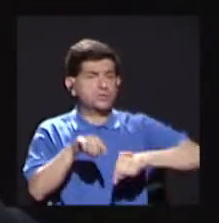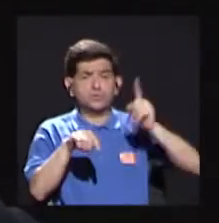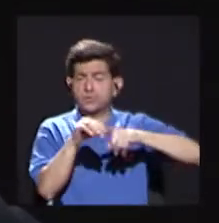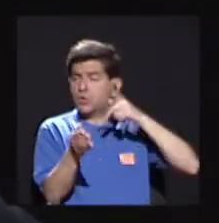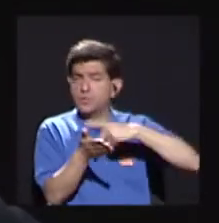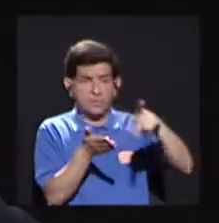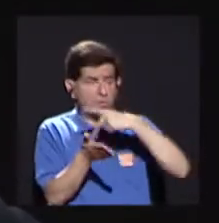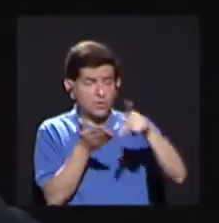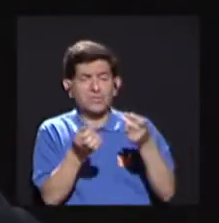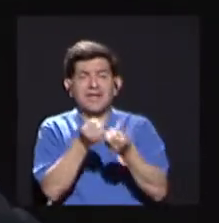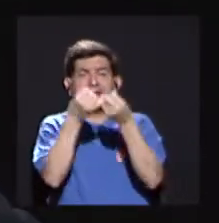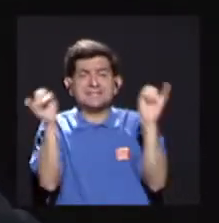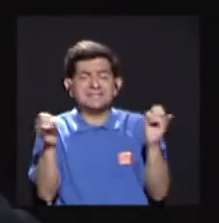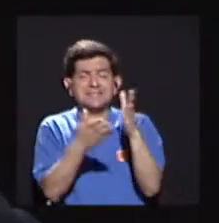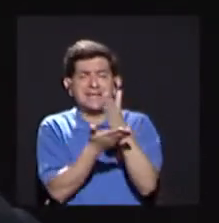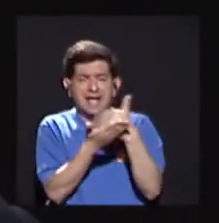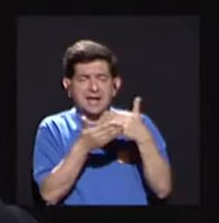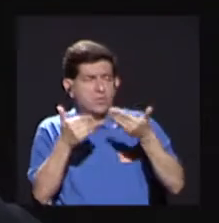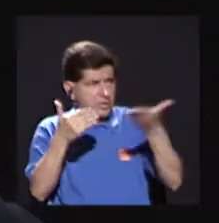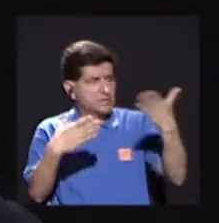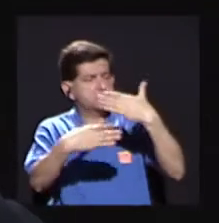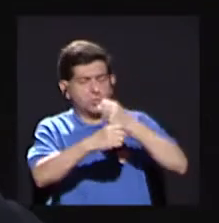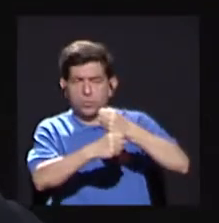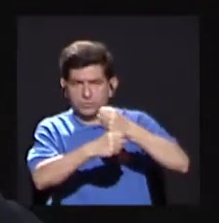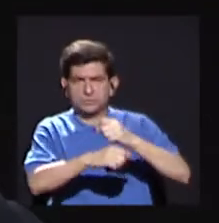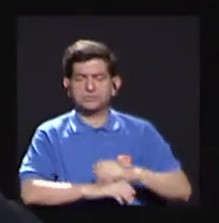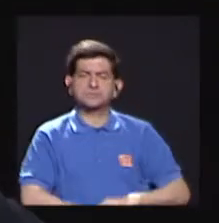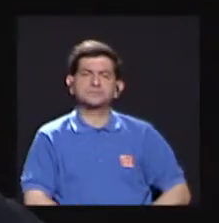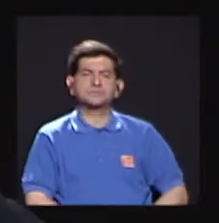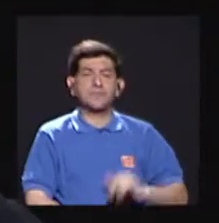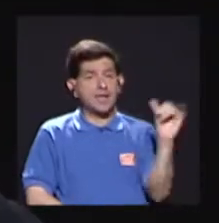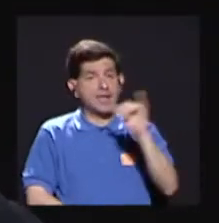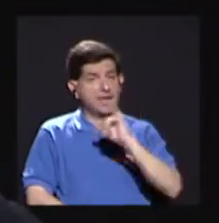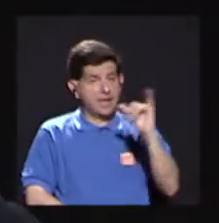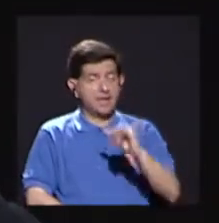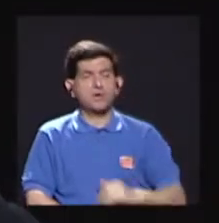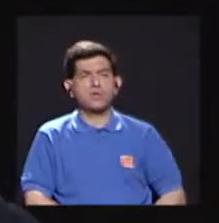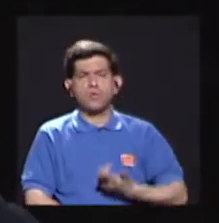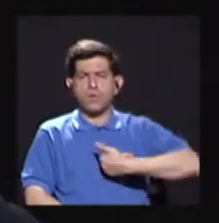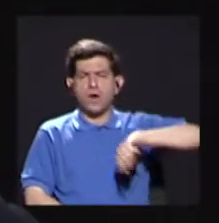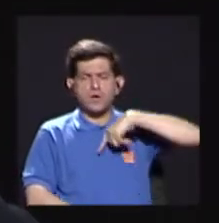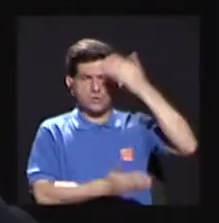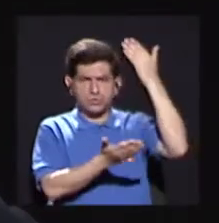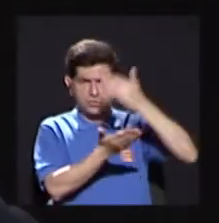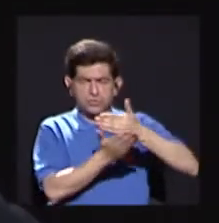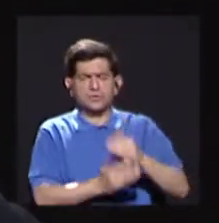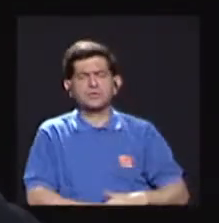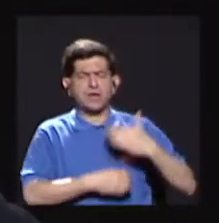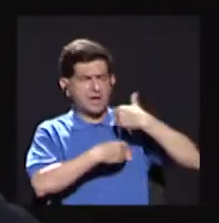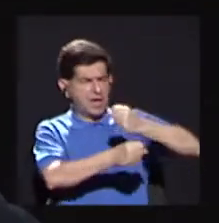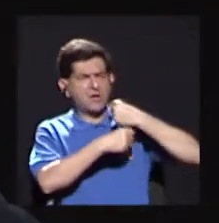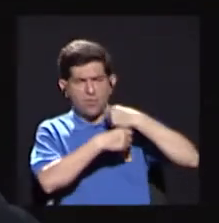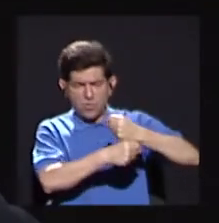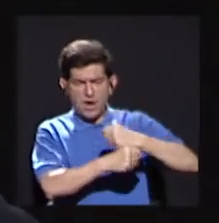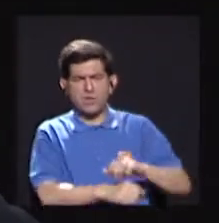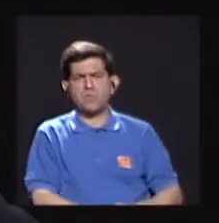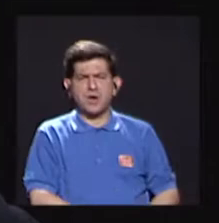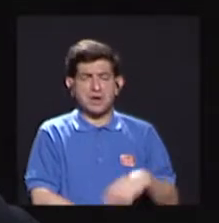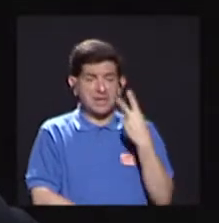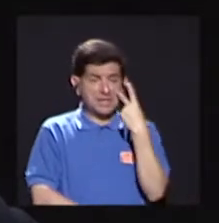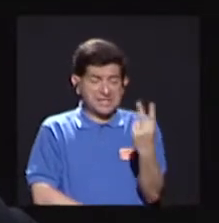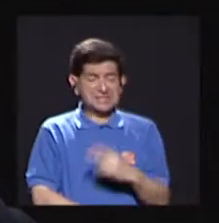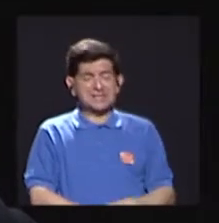pagar si nos hubieran hecho algunas de estas cosas también es cierto que paramos una huelga ominosa que lucía muy